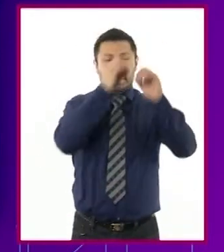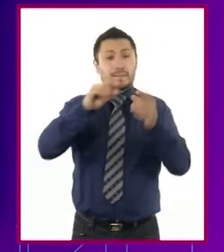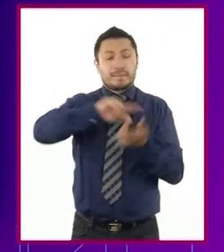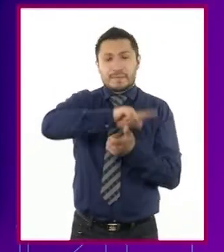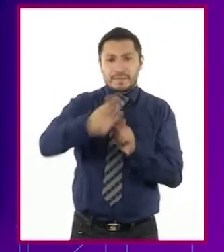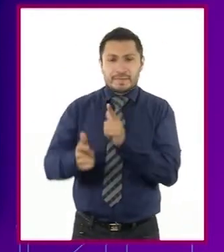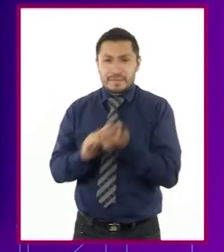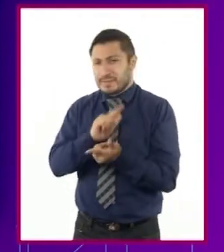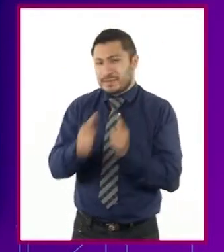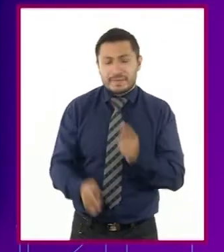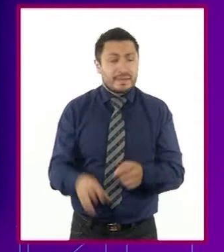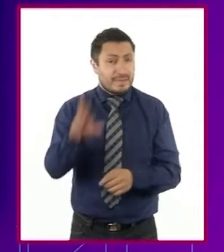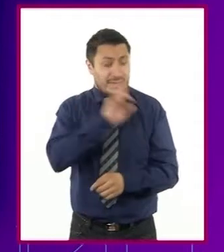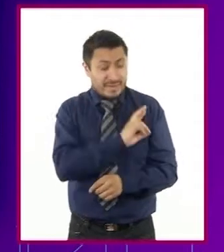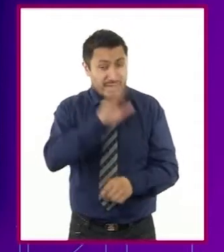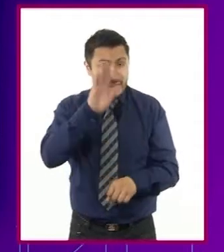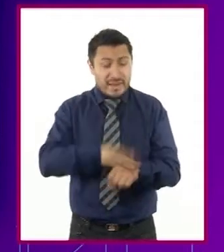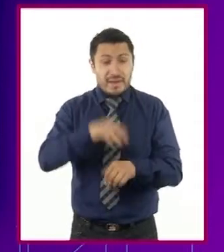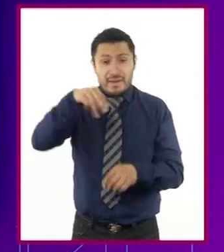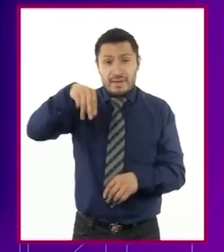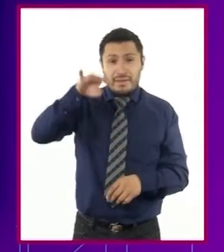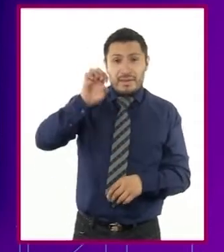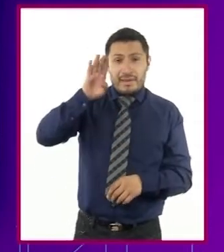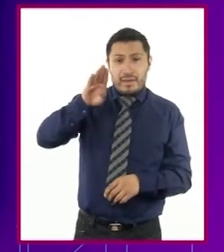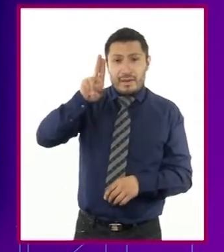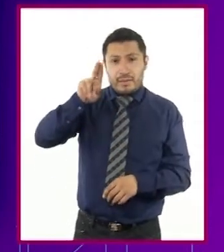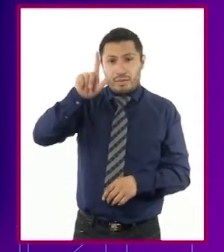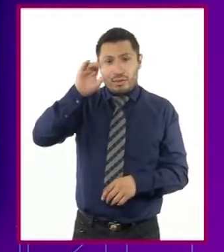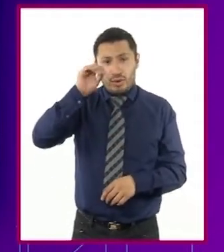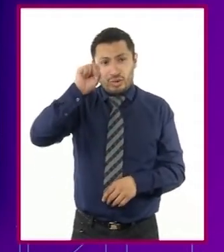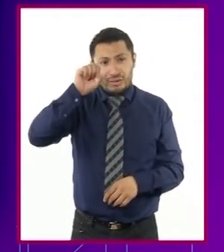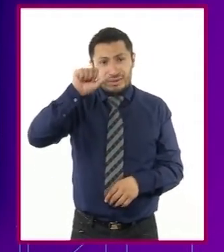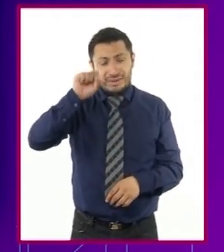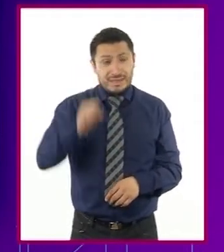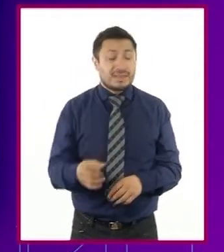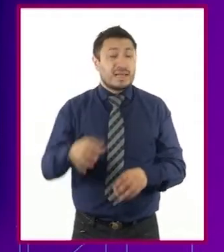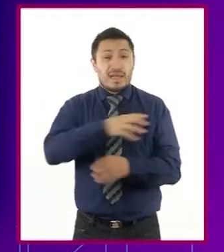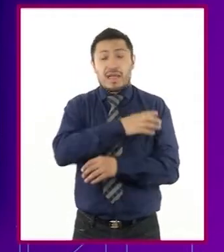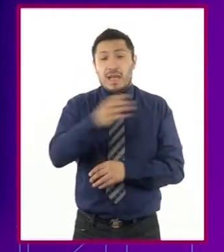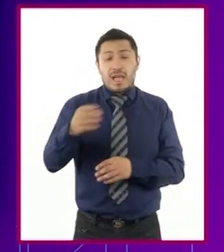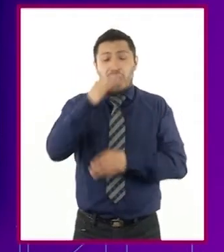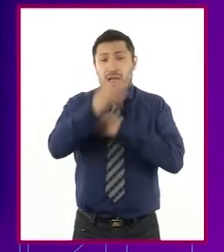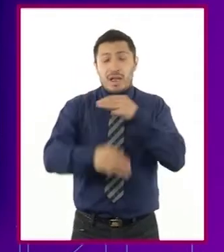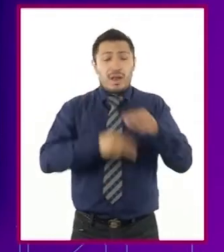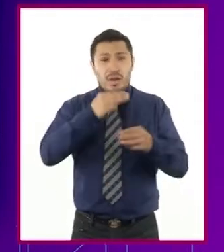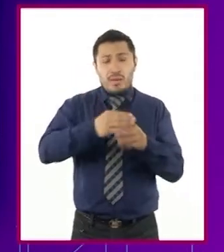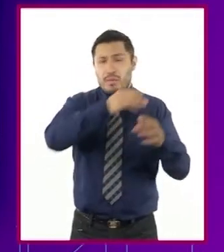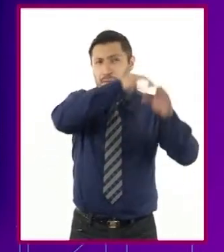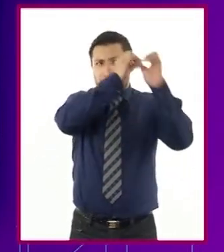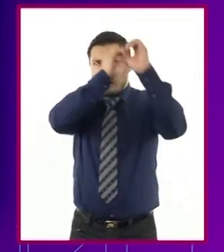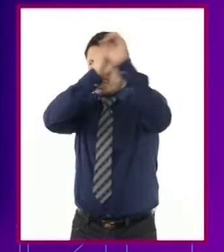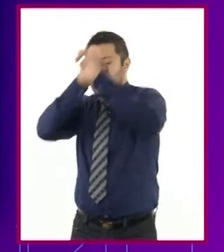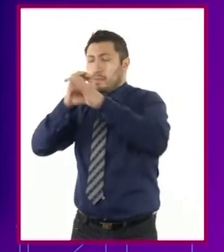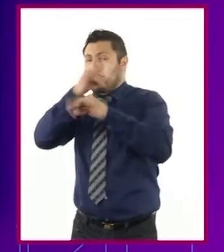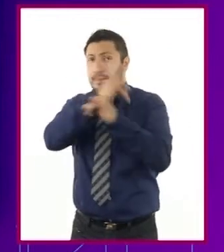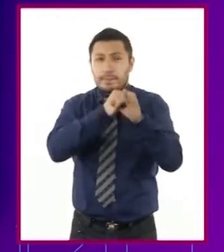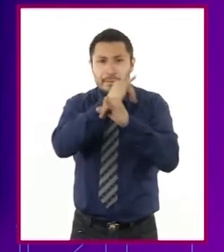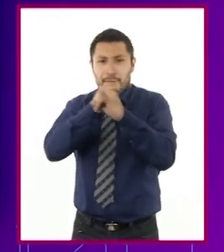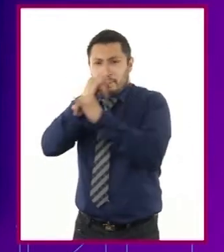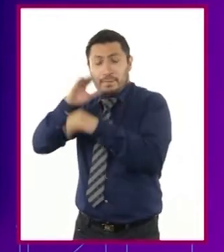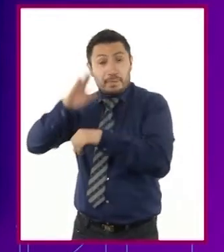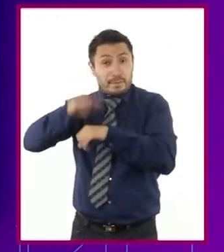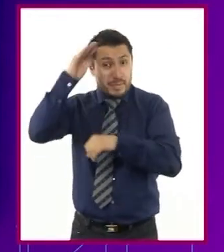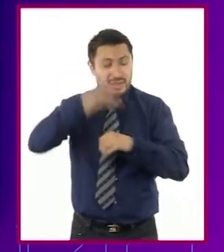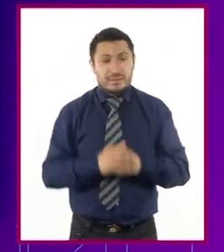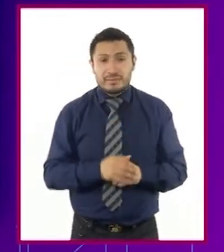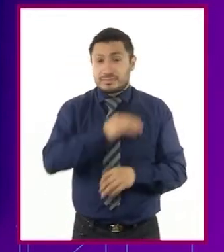galaxia, en particular de las nebulosas, y el campo de estudio de los planetas se amplió aún más.